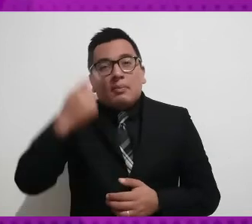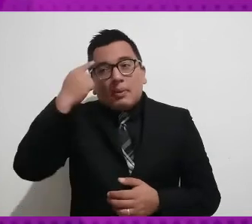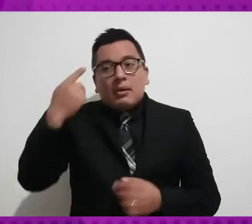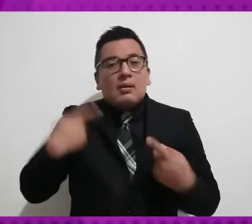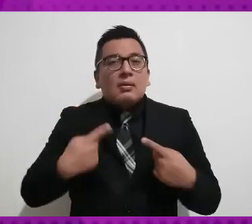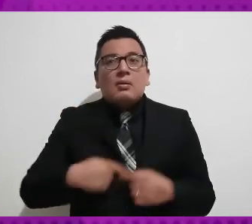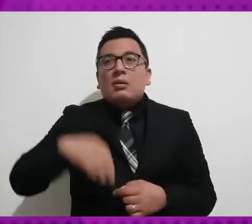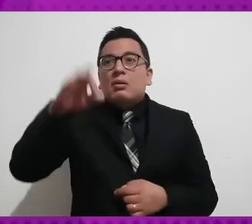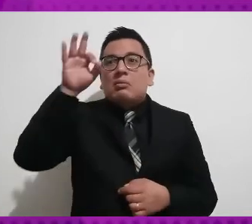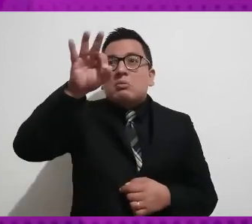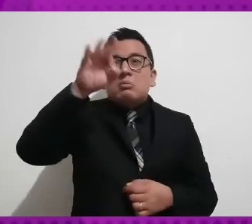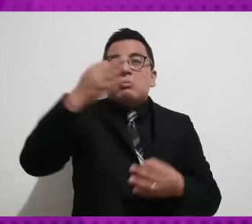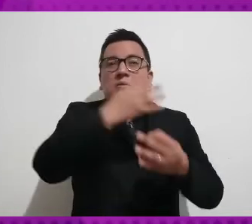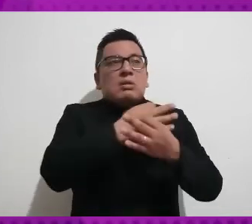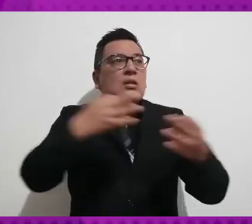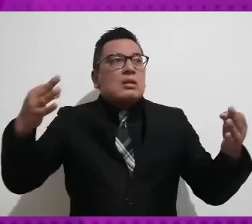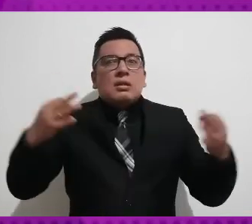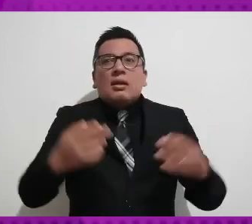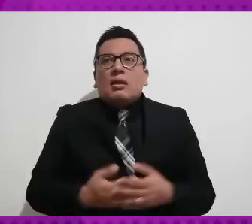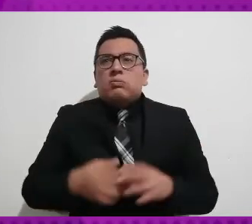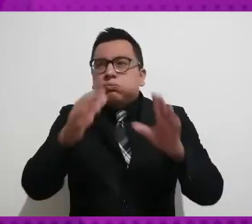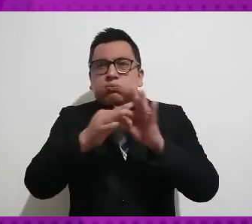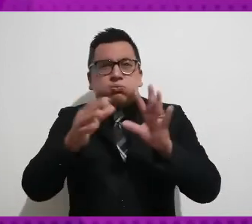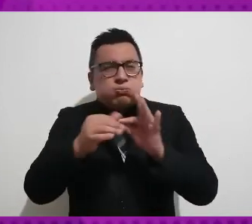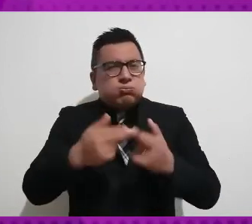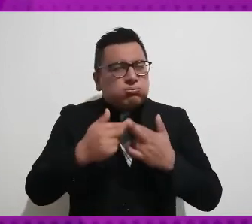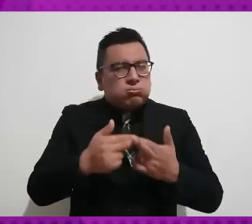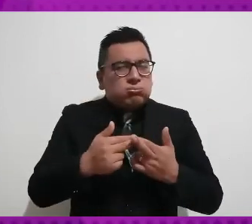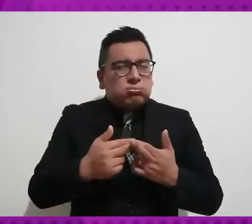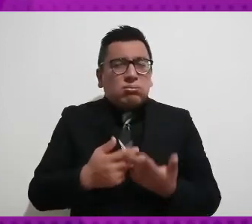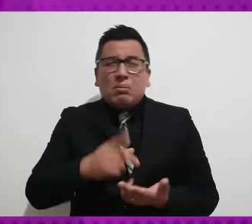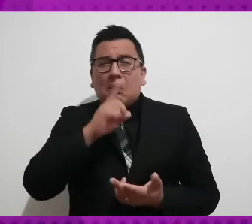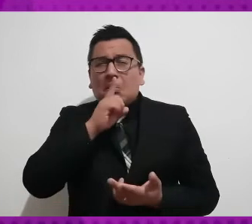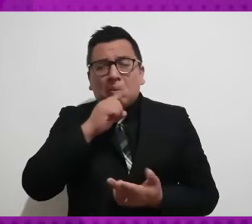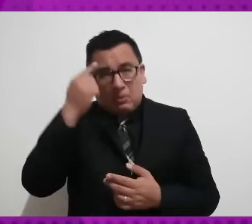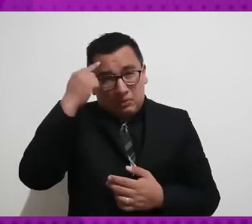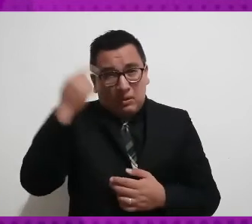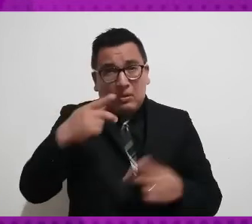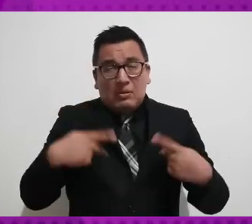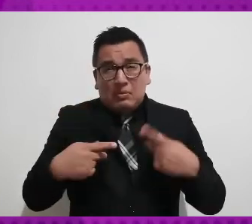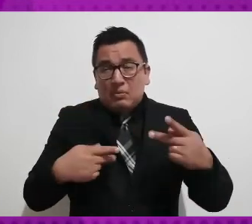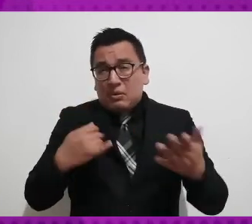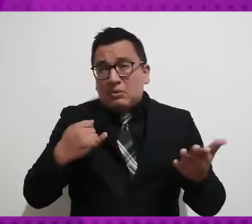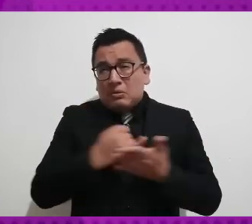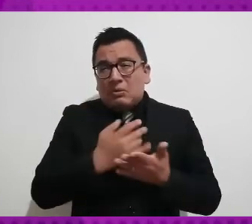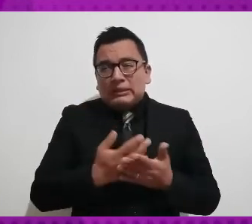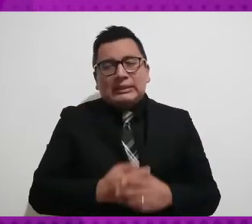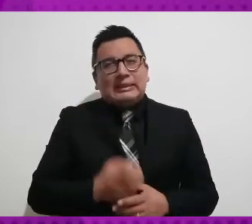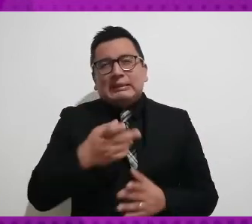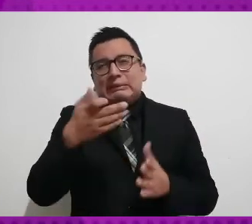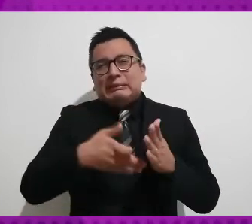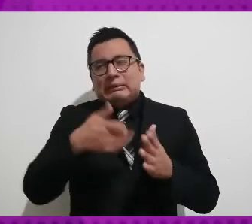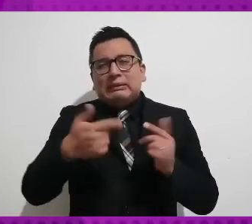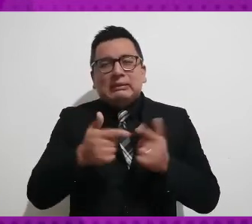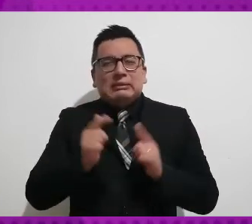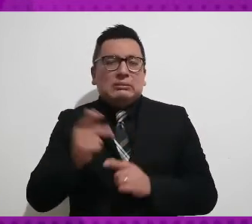con información que enriquezca a los electores para poder tomar una decisión razonada. Creo que eso le ha faltado muchísimo